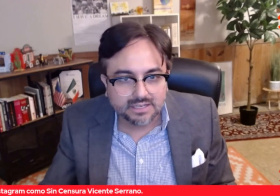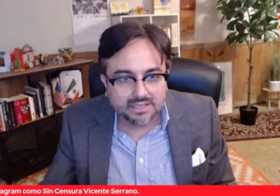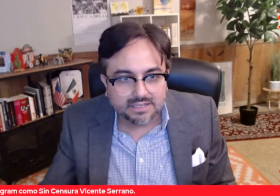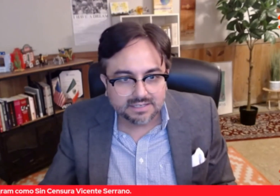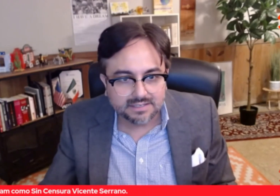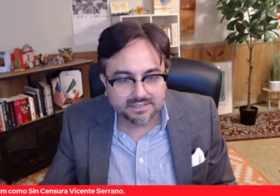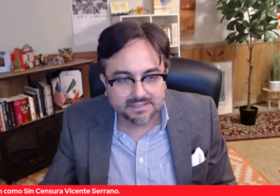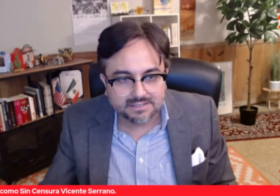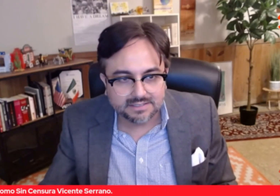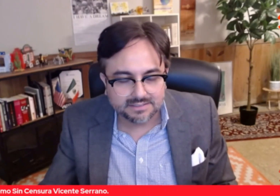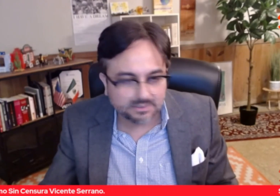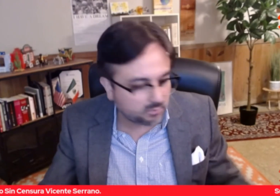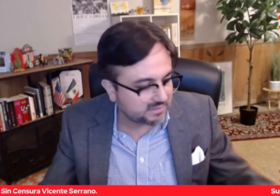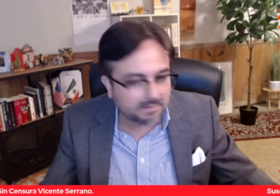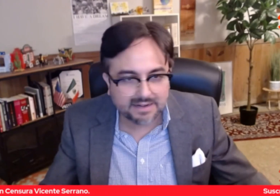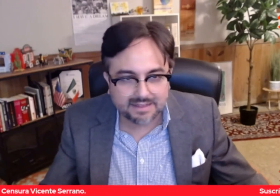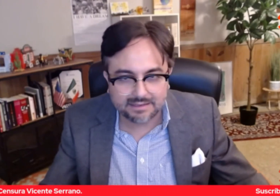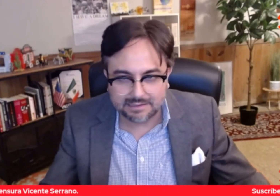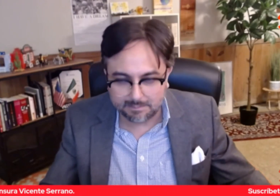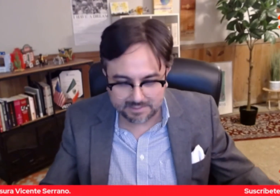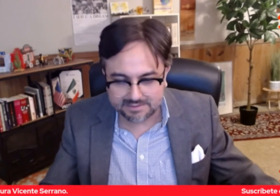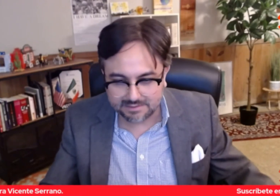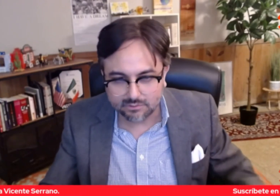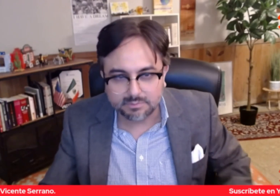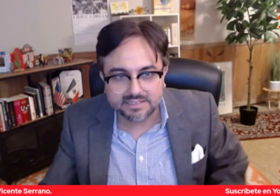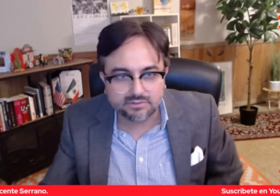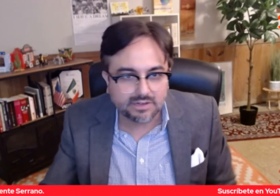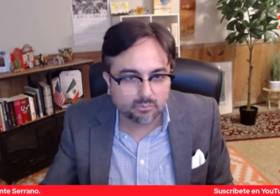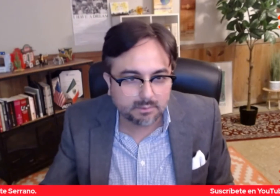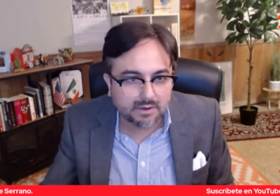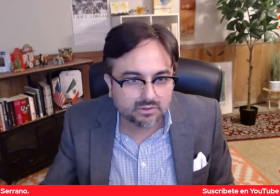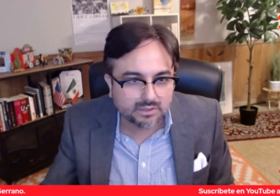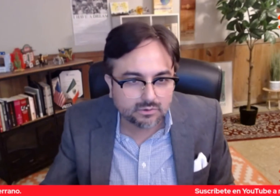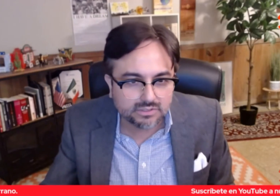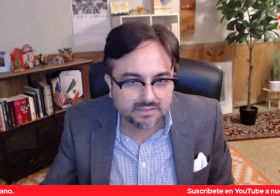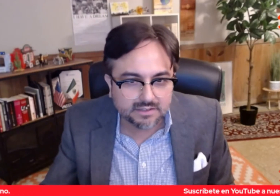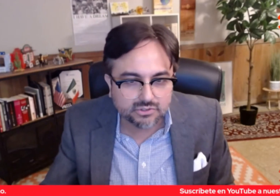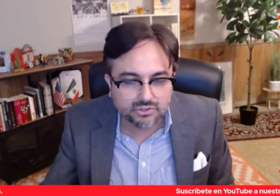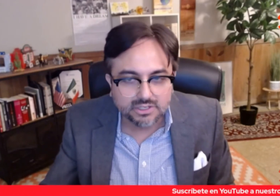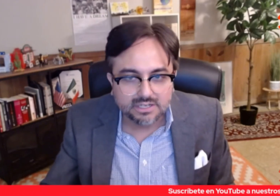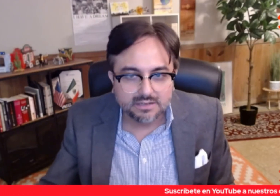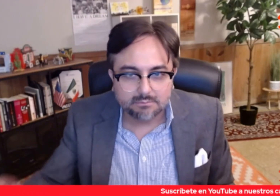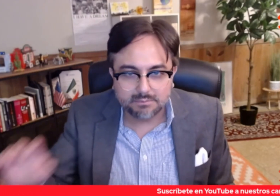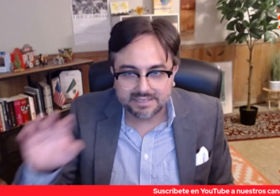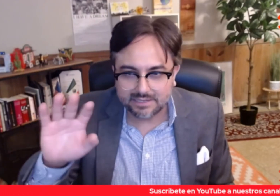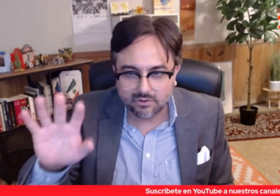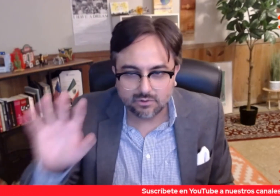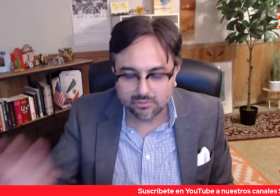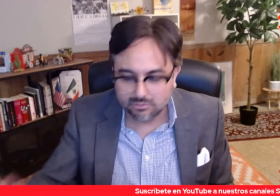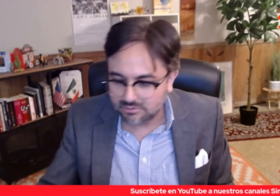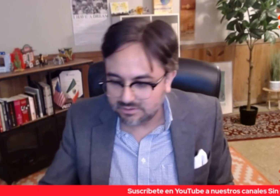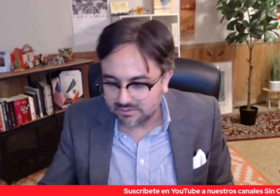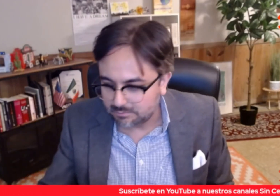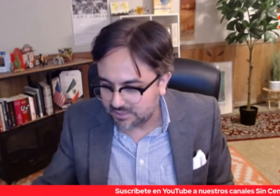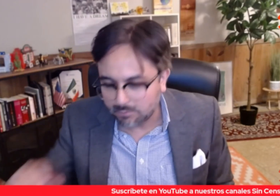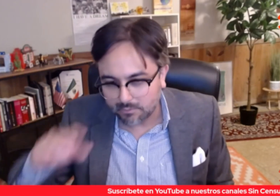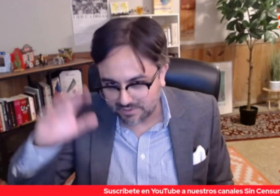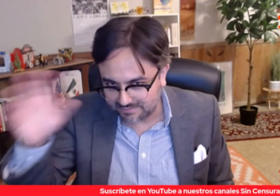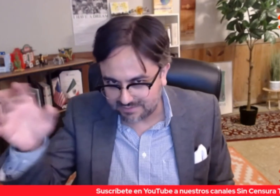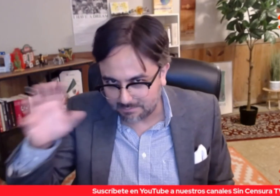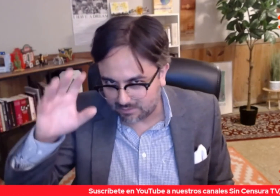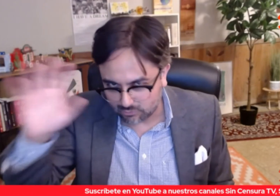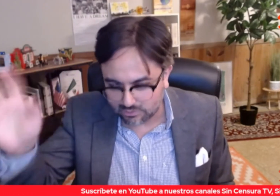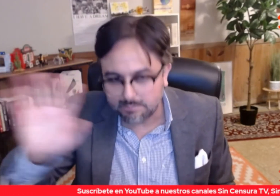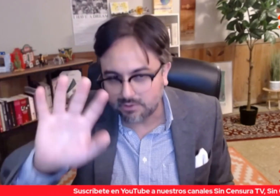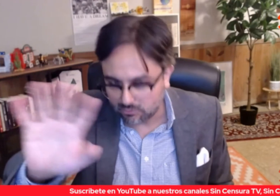reporteros. Después hablaría de la parte de los ministros de la Suprema Corte de Justicia. De hecho, quiero poner